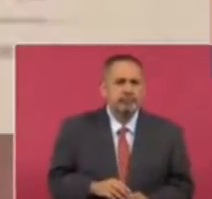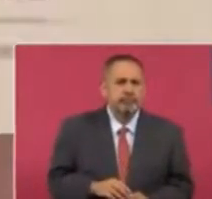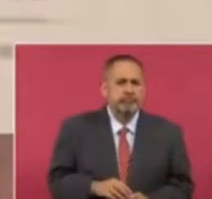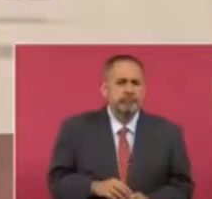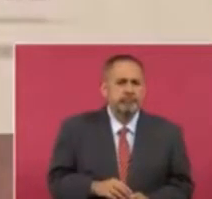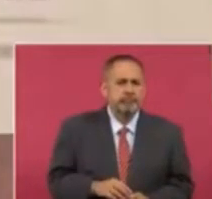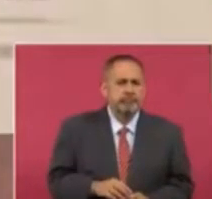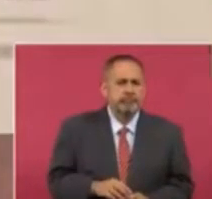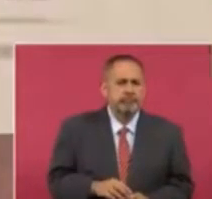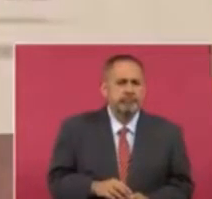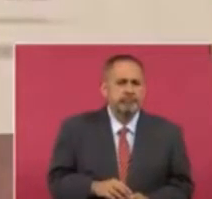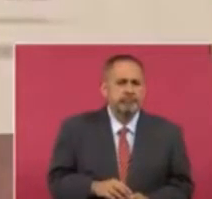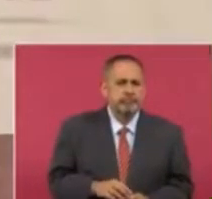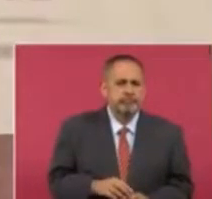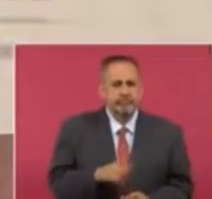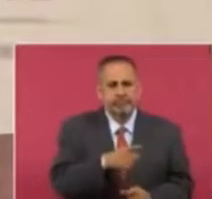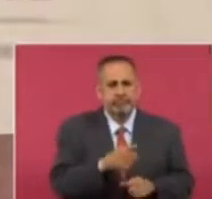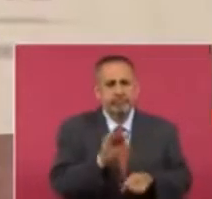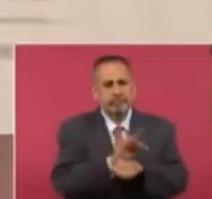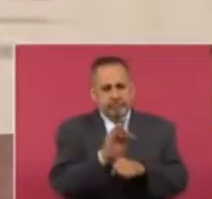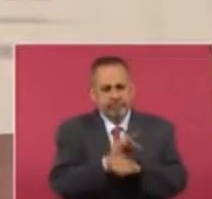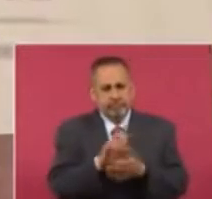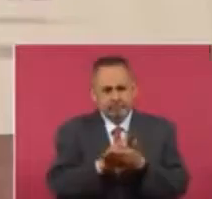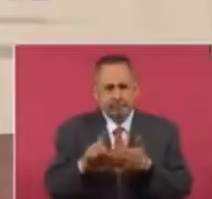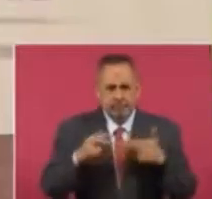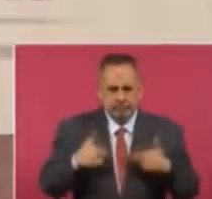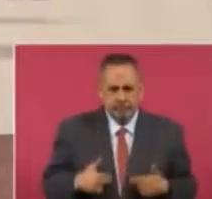este defienden derechos